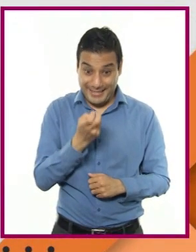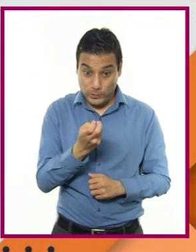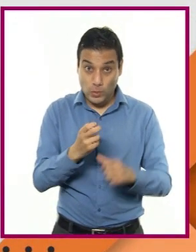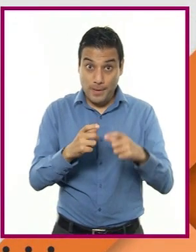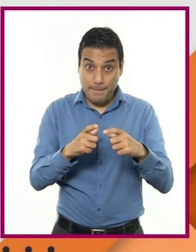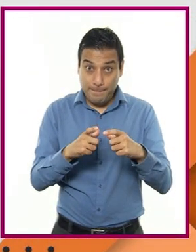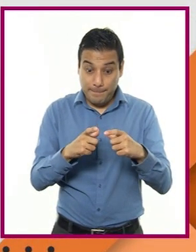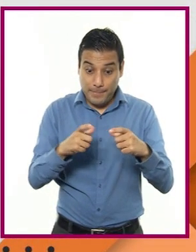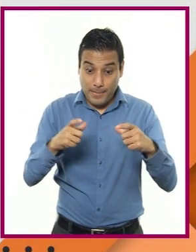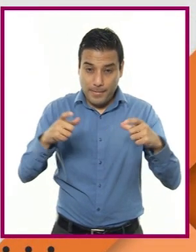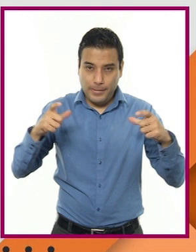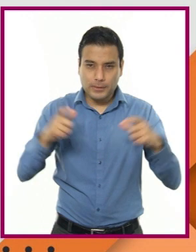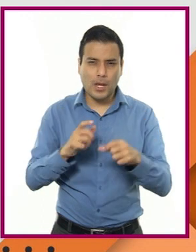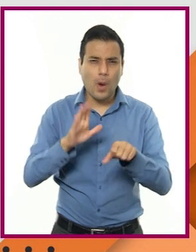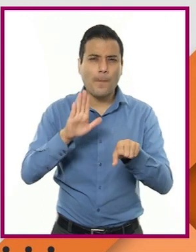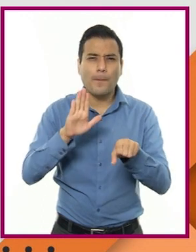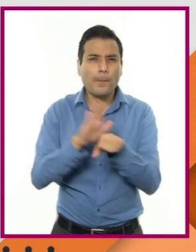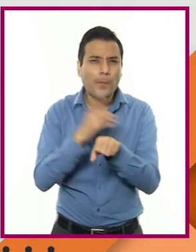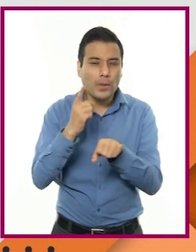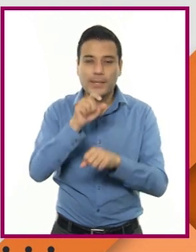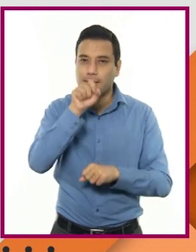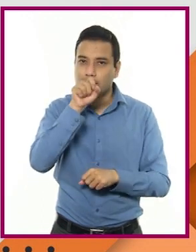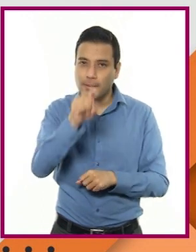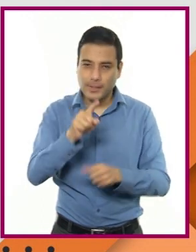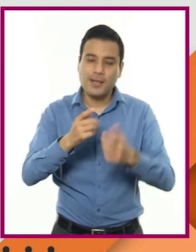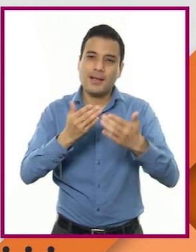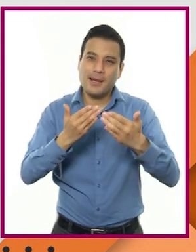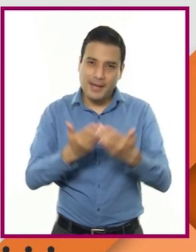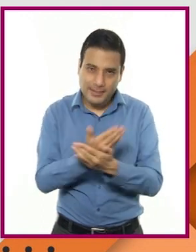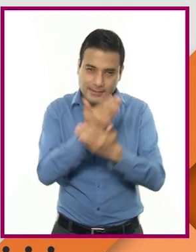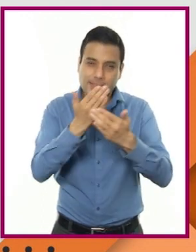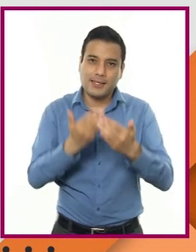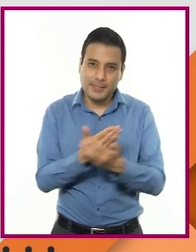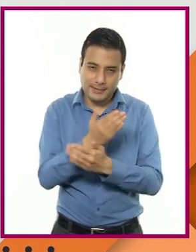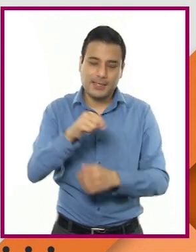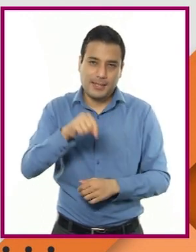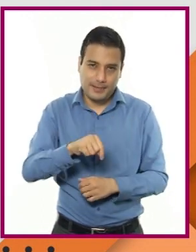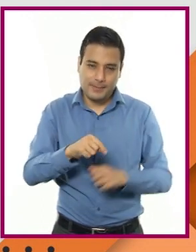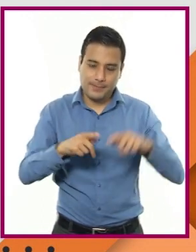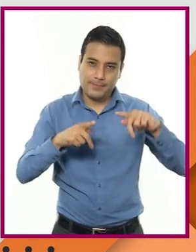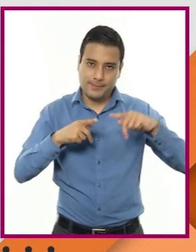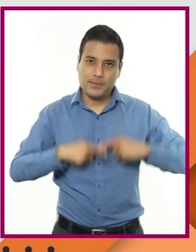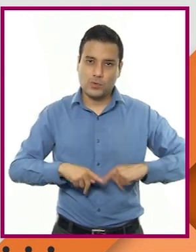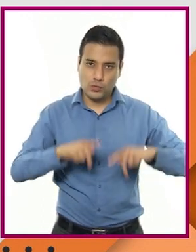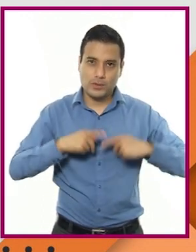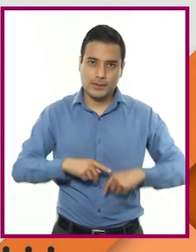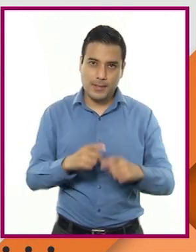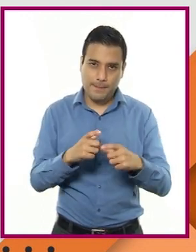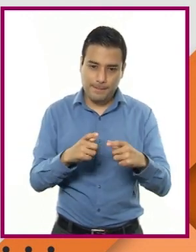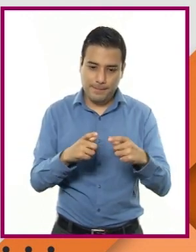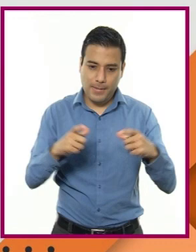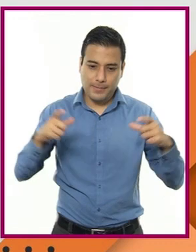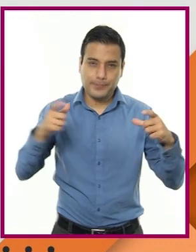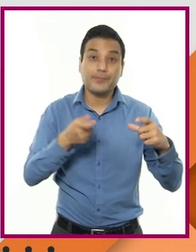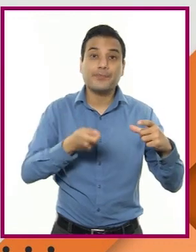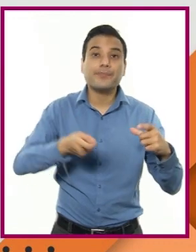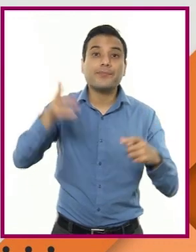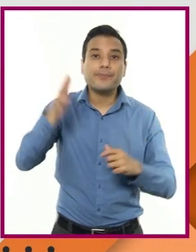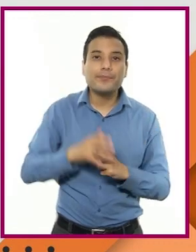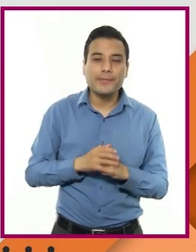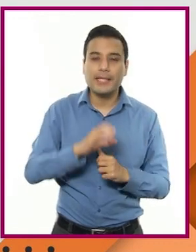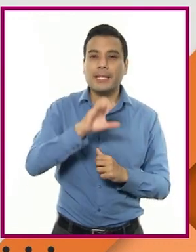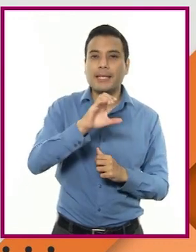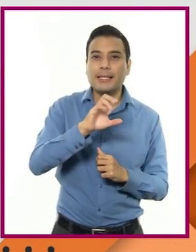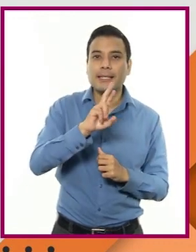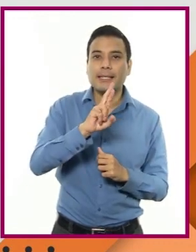demográfico también se debió al nacimiento de descendientes de españoles durante el virreinato, a quienes se les llamó